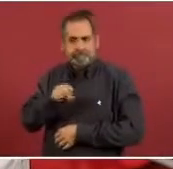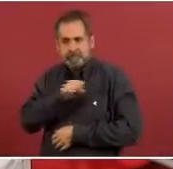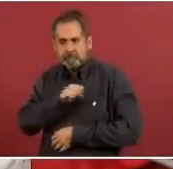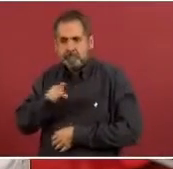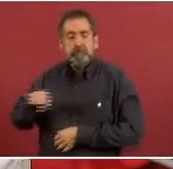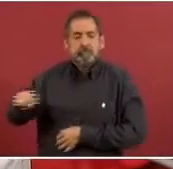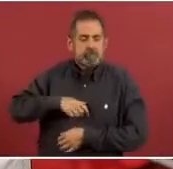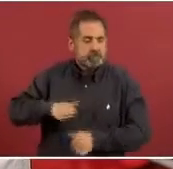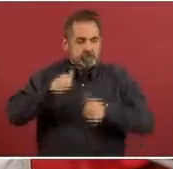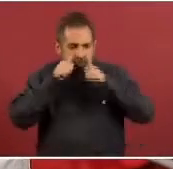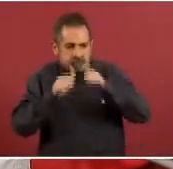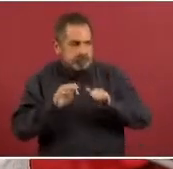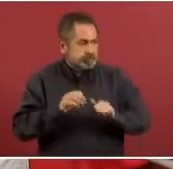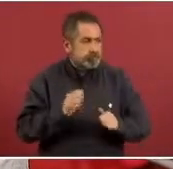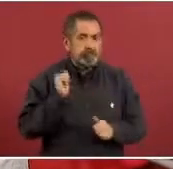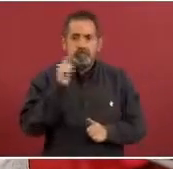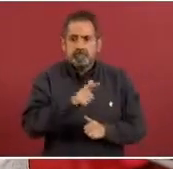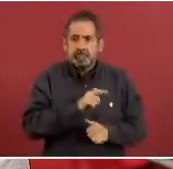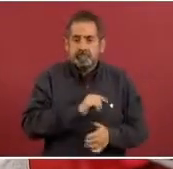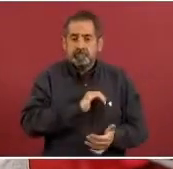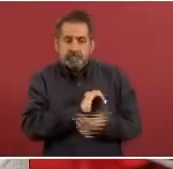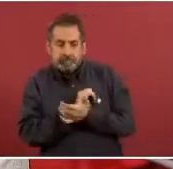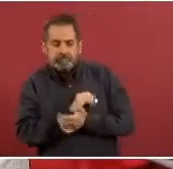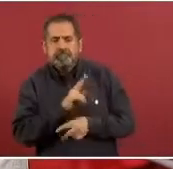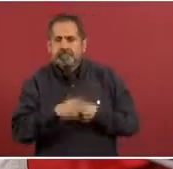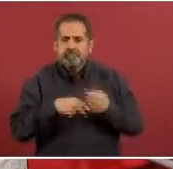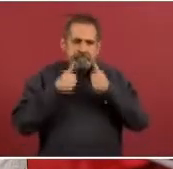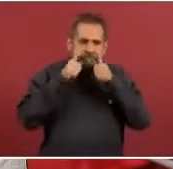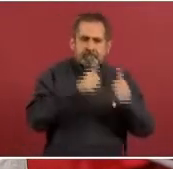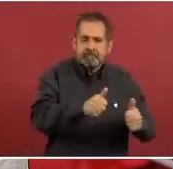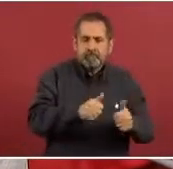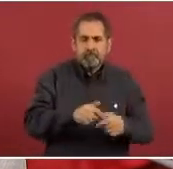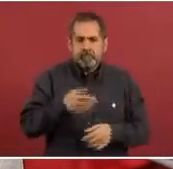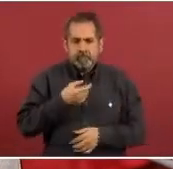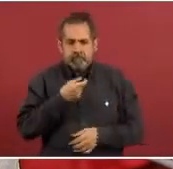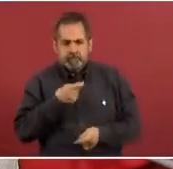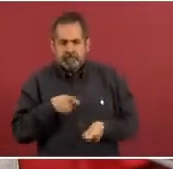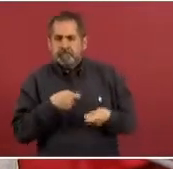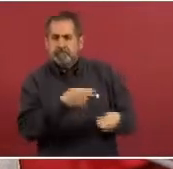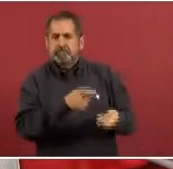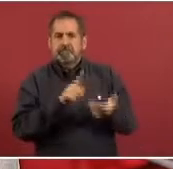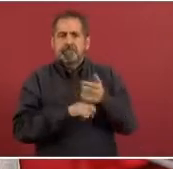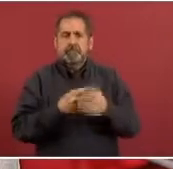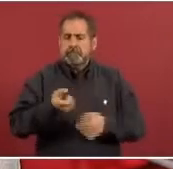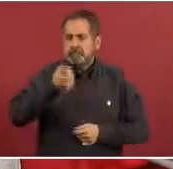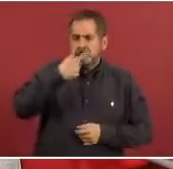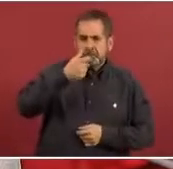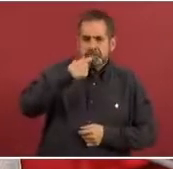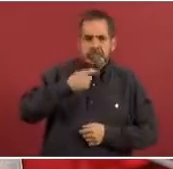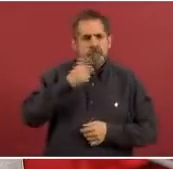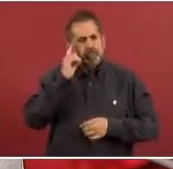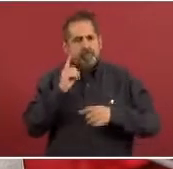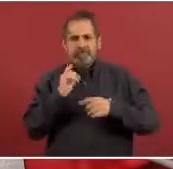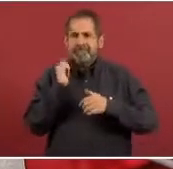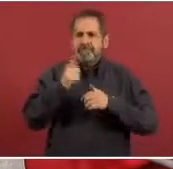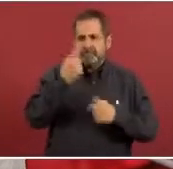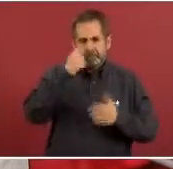personas y sobre todo la continuidad del uso de métodos anticonceptivos durante esta etapa de contingencia.